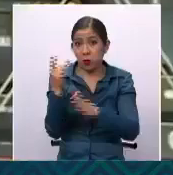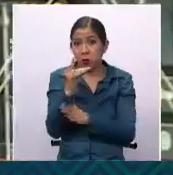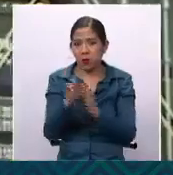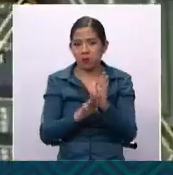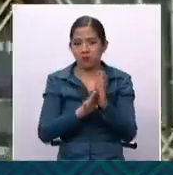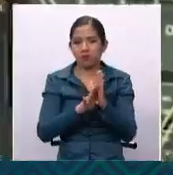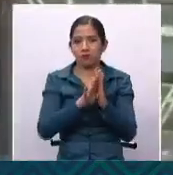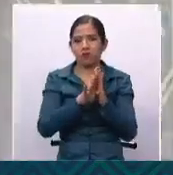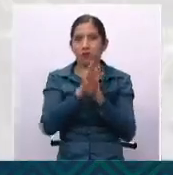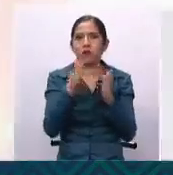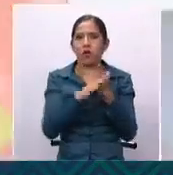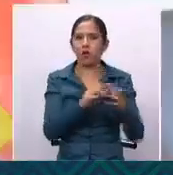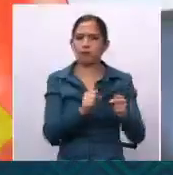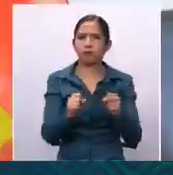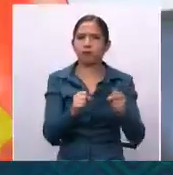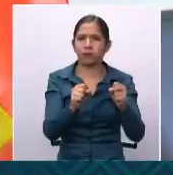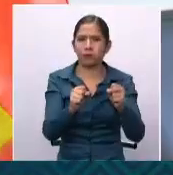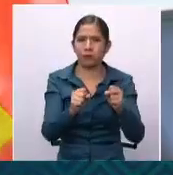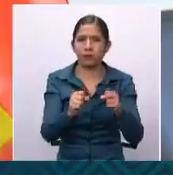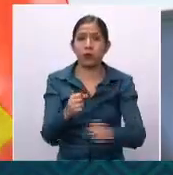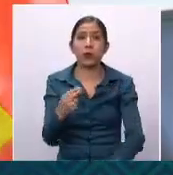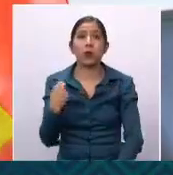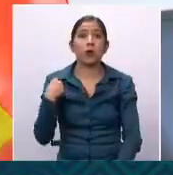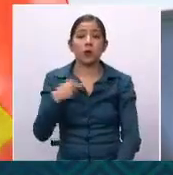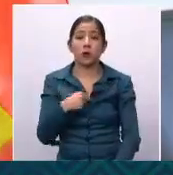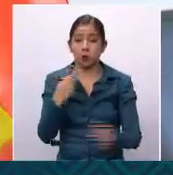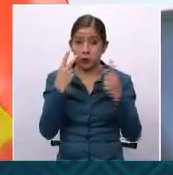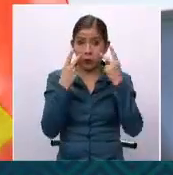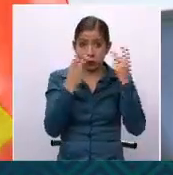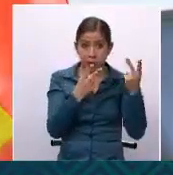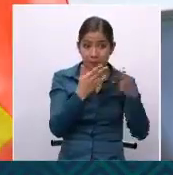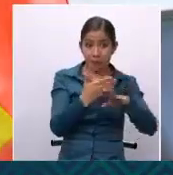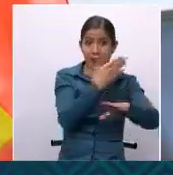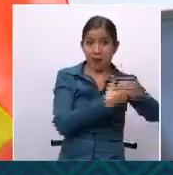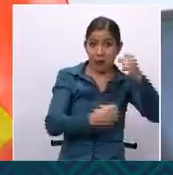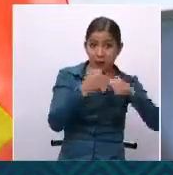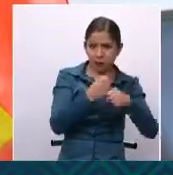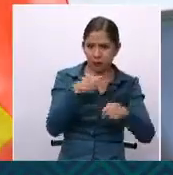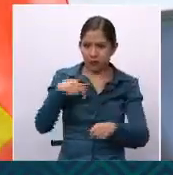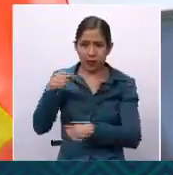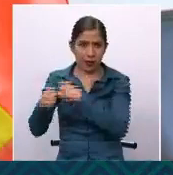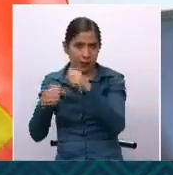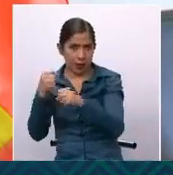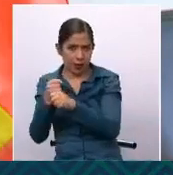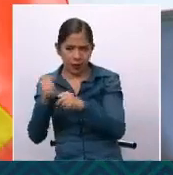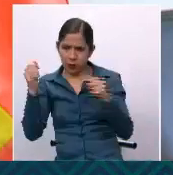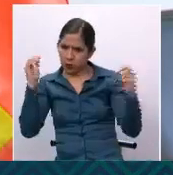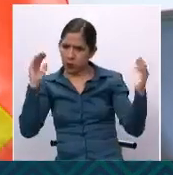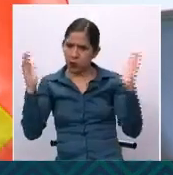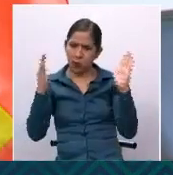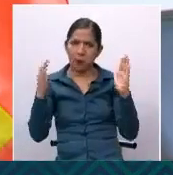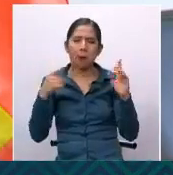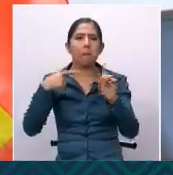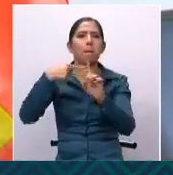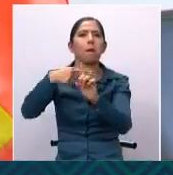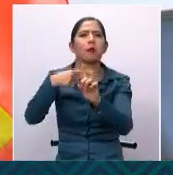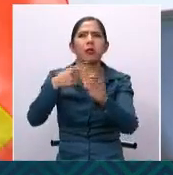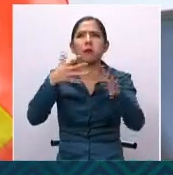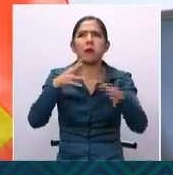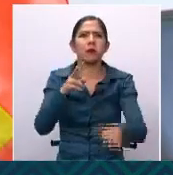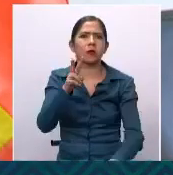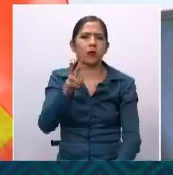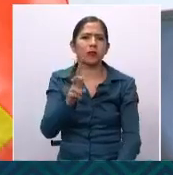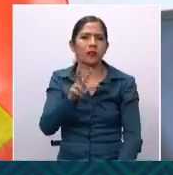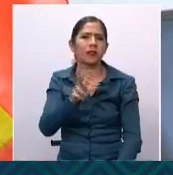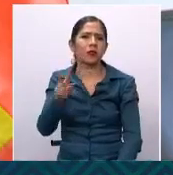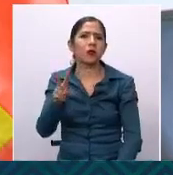reactivando. Hemos registrado una balanza comercial positiva de casi 232 millones de dólares. Lo que hay que